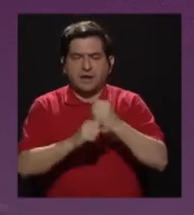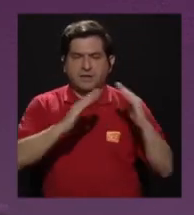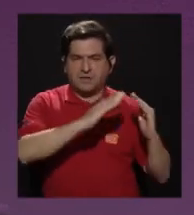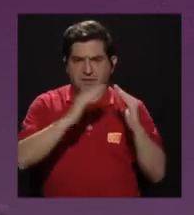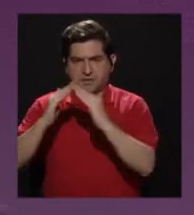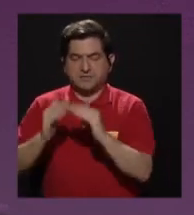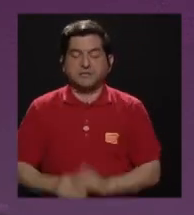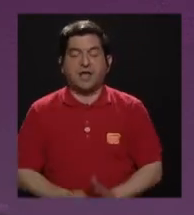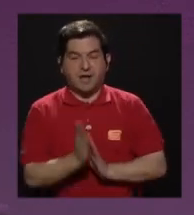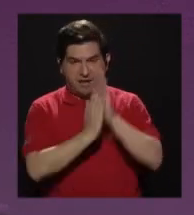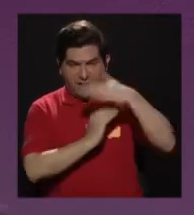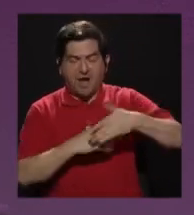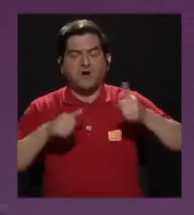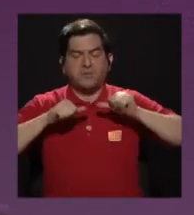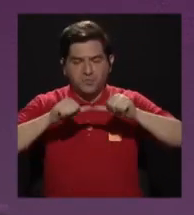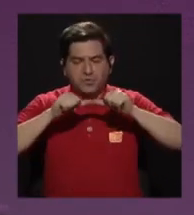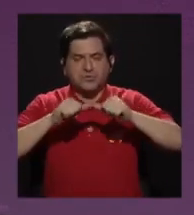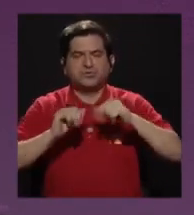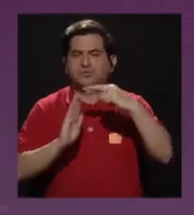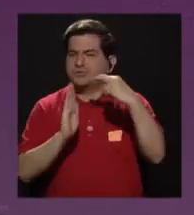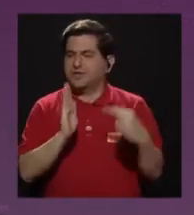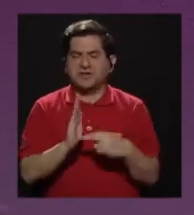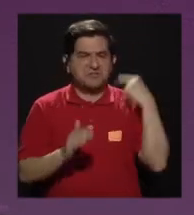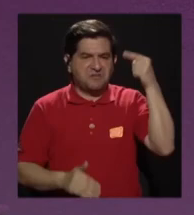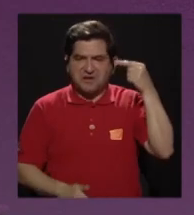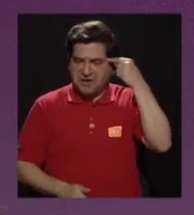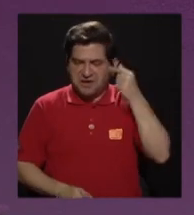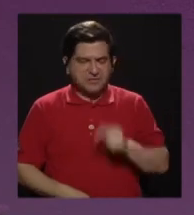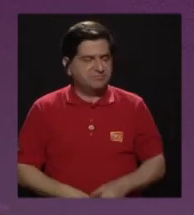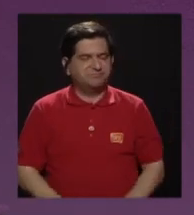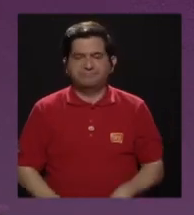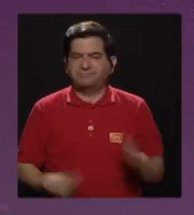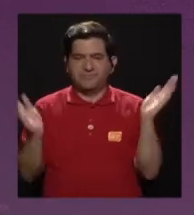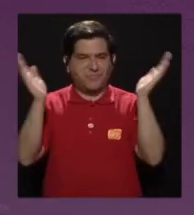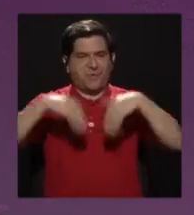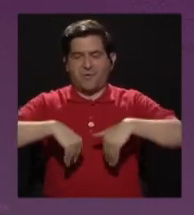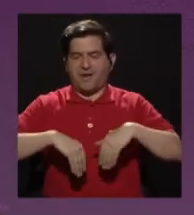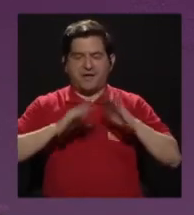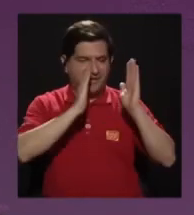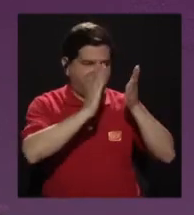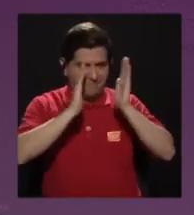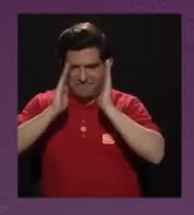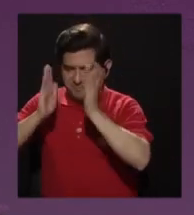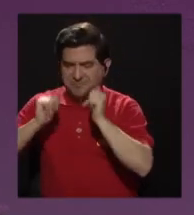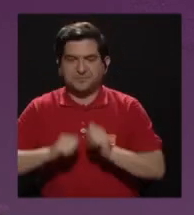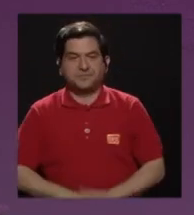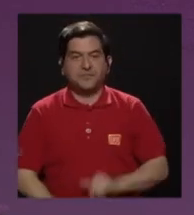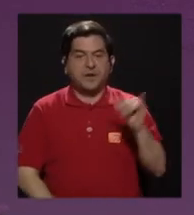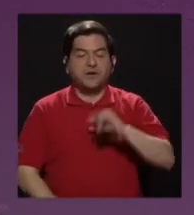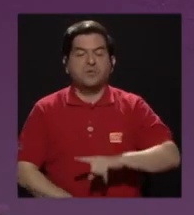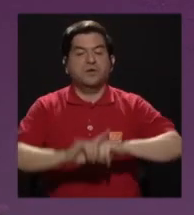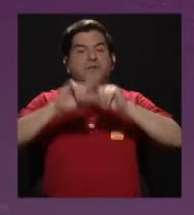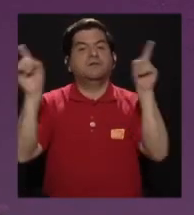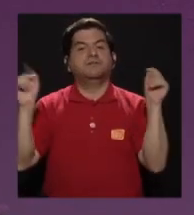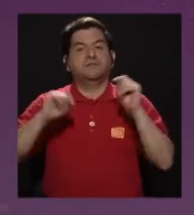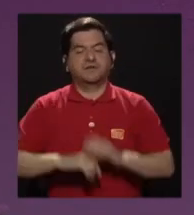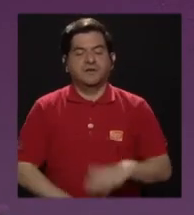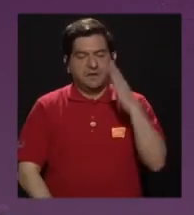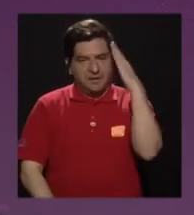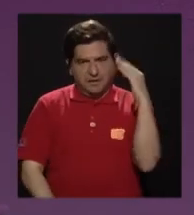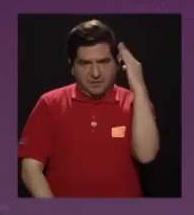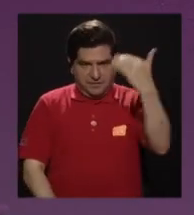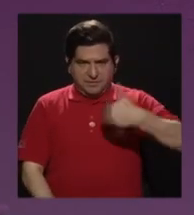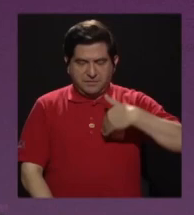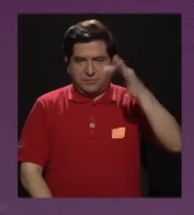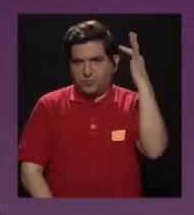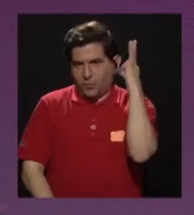siguen dando y hay muy poca regulación estatal para atenderlos. Por otra parte, hay que diferenciar las experiencias que